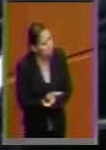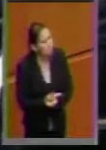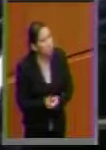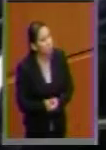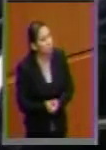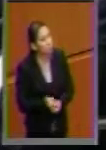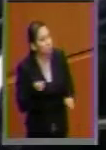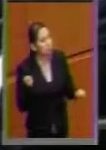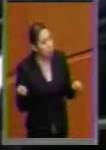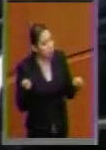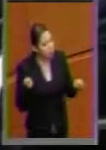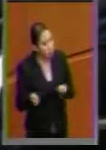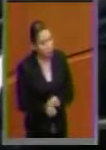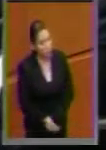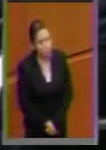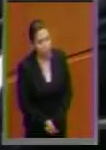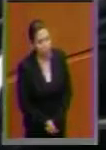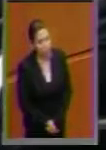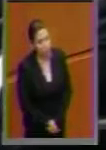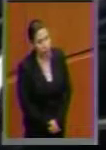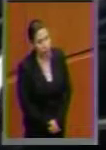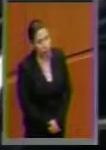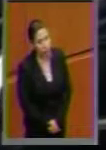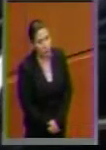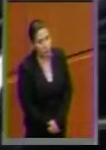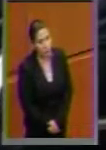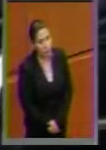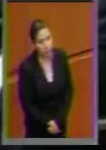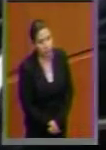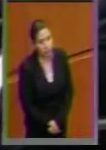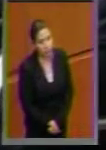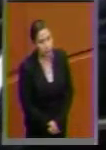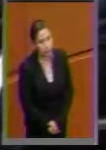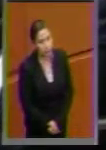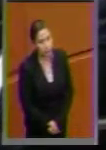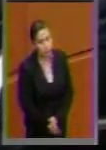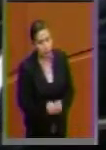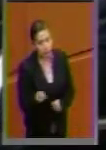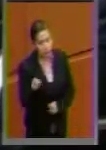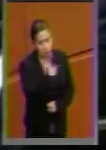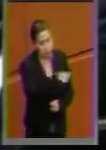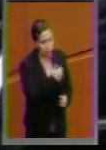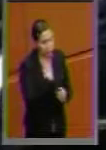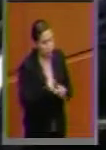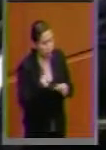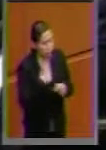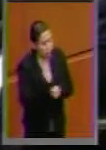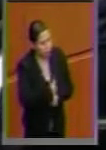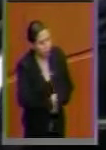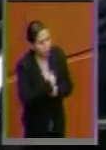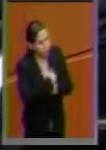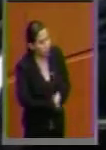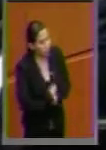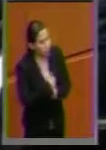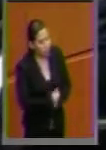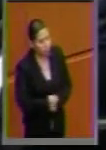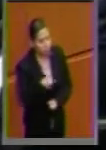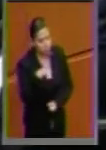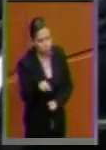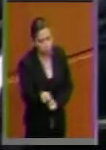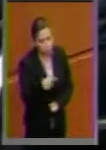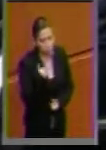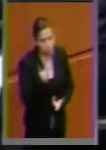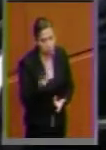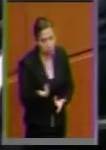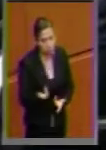control si este no así a la víctima y una forma de terminación